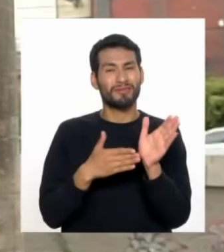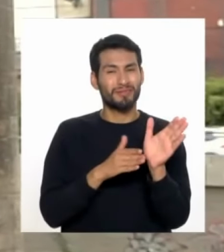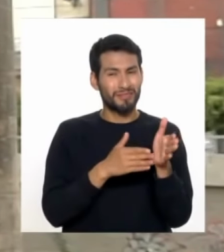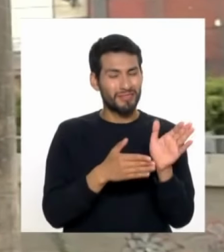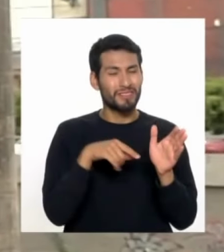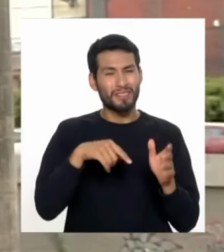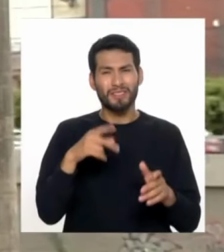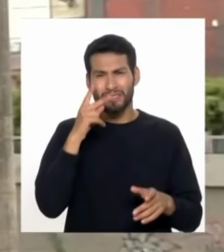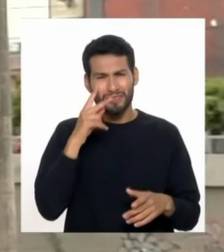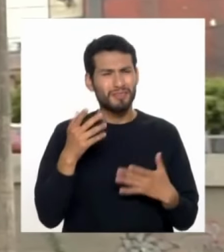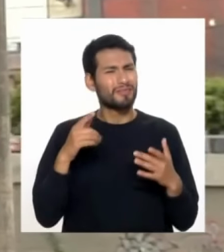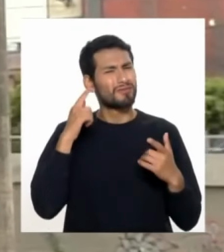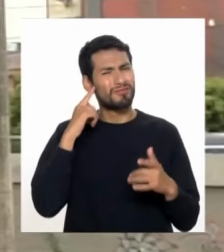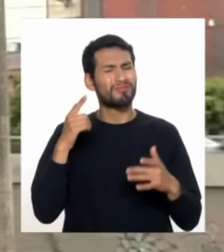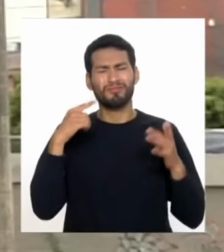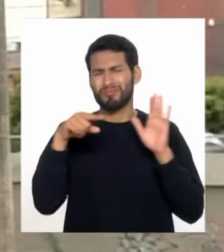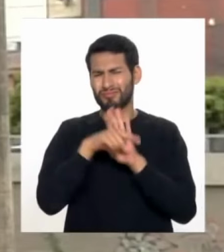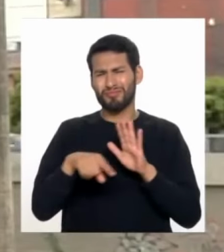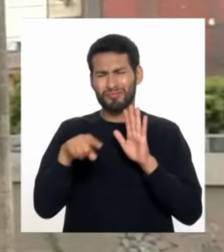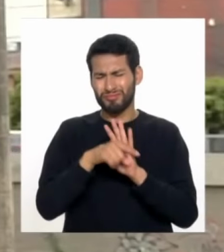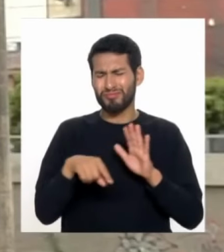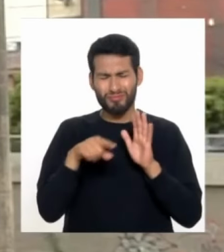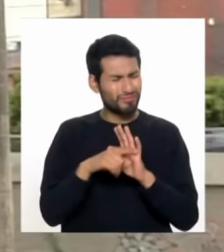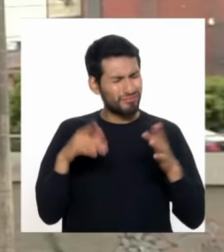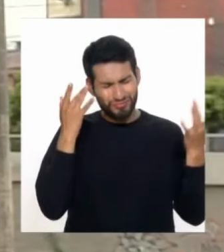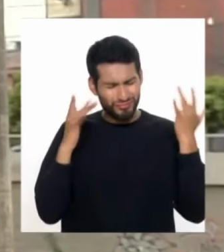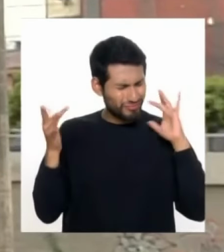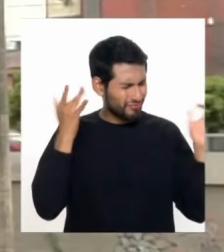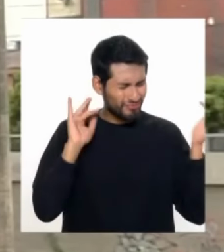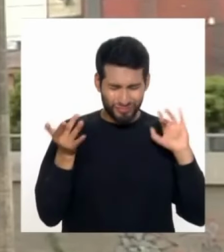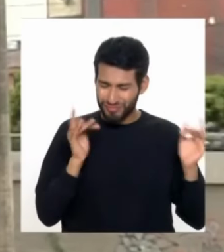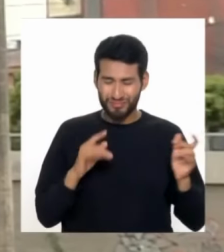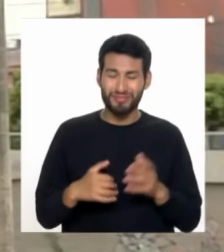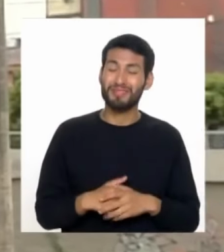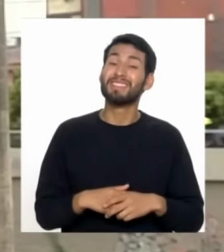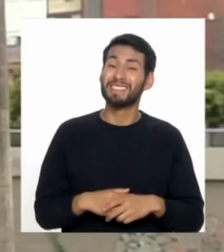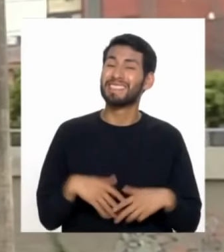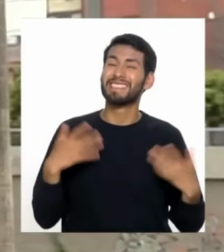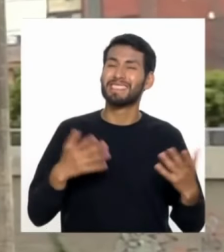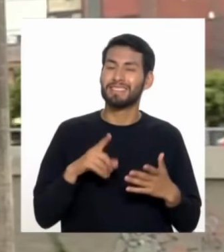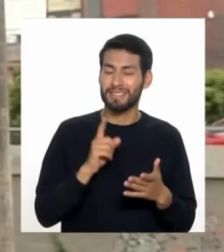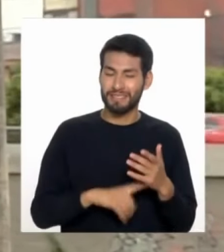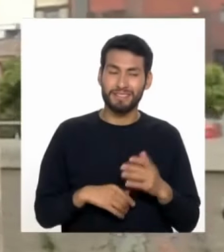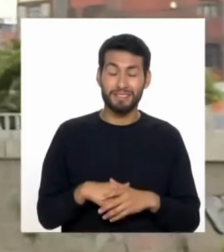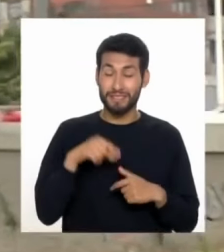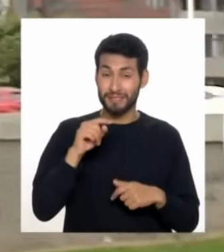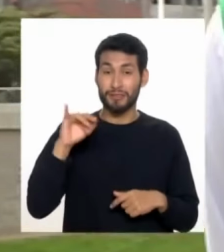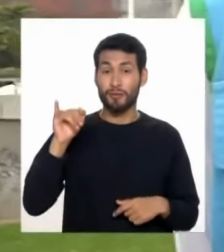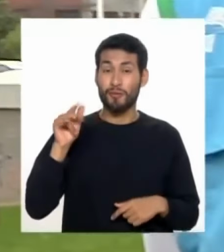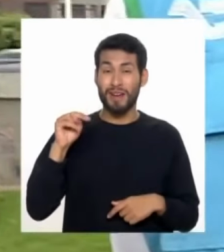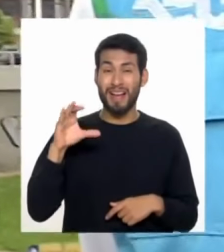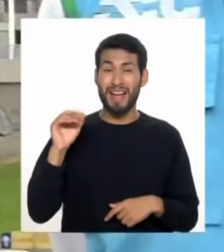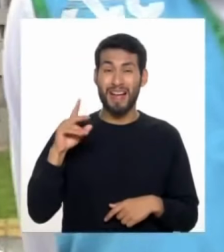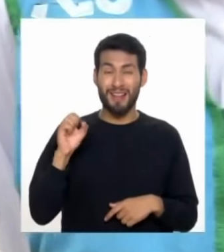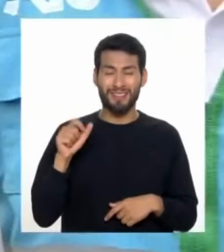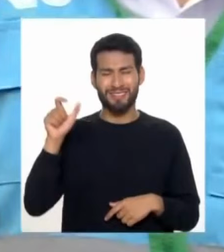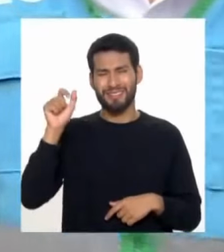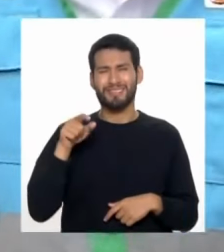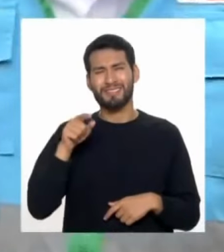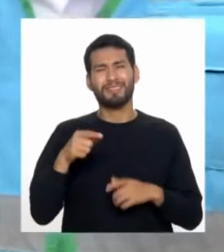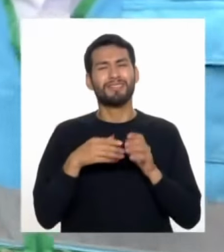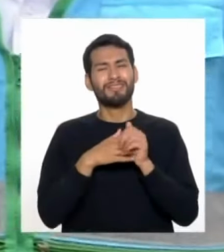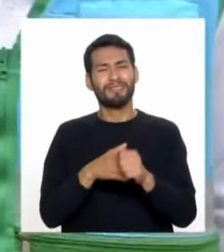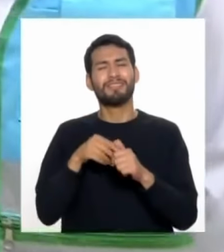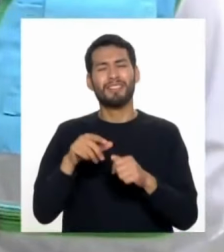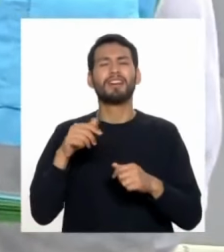conocer cuáles son los efectos negativos de la contaminación sonora. Para ello vamos a conversar con Juan Carlos Tarazona, el es vocero